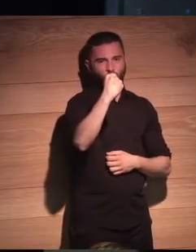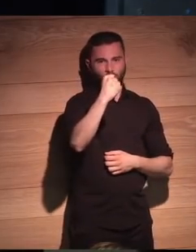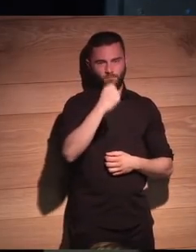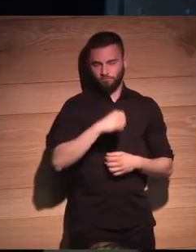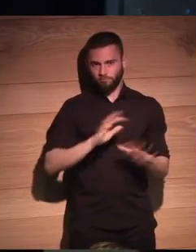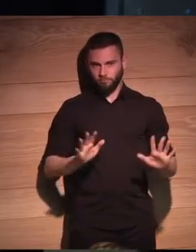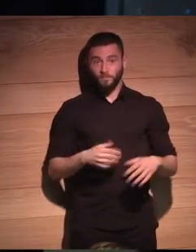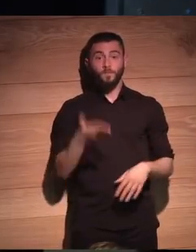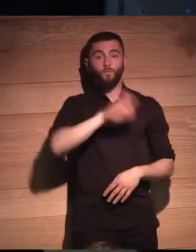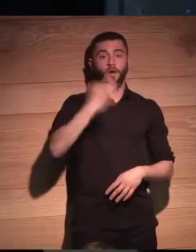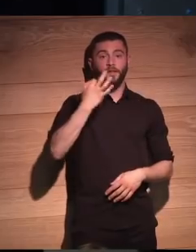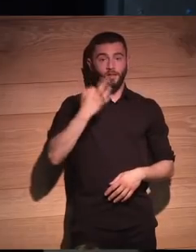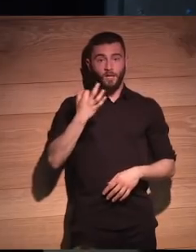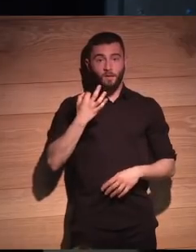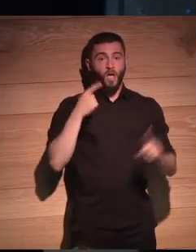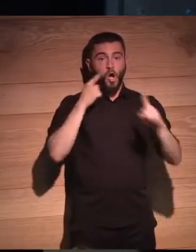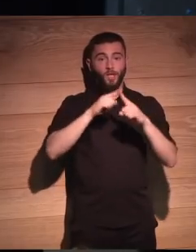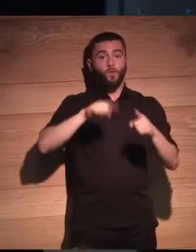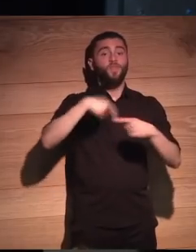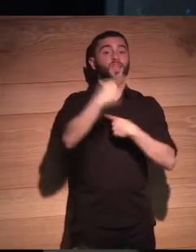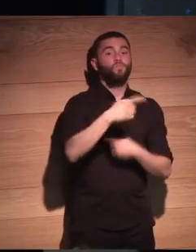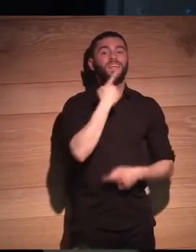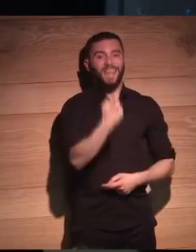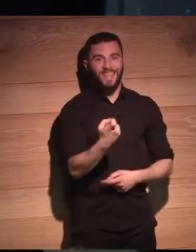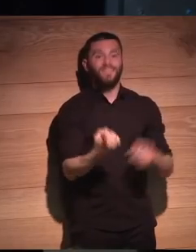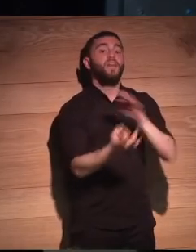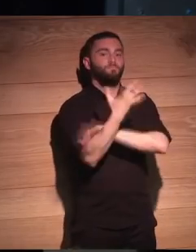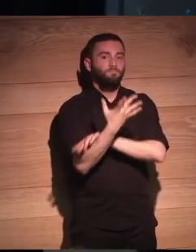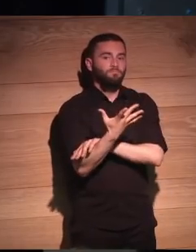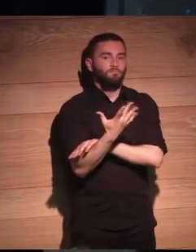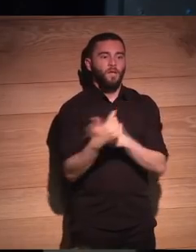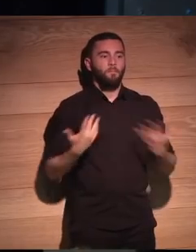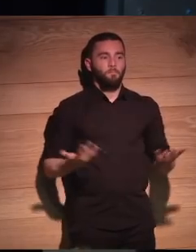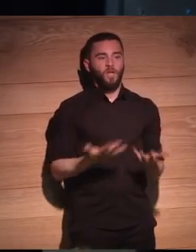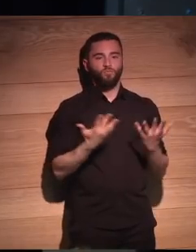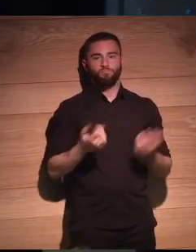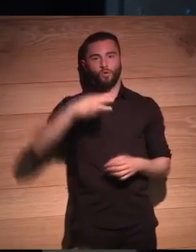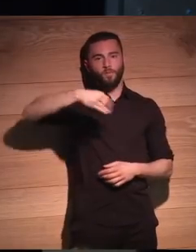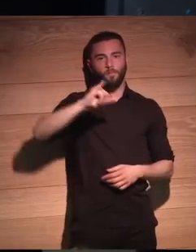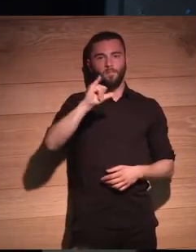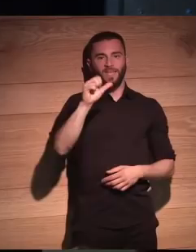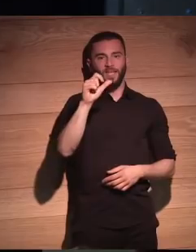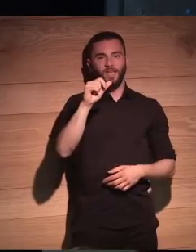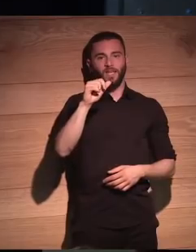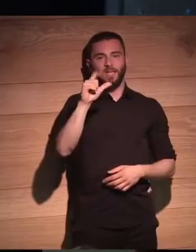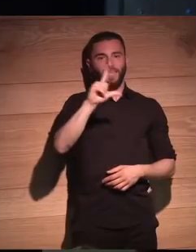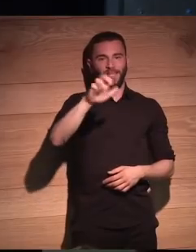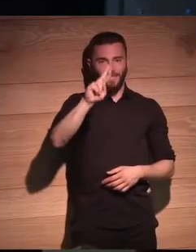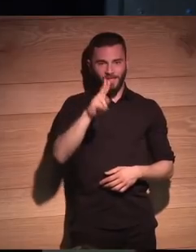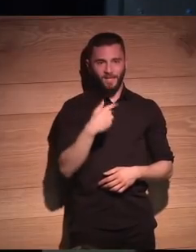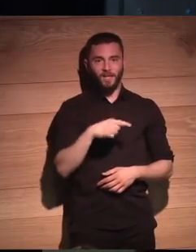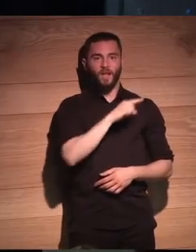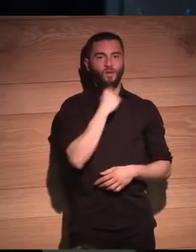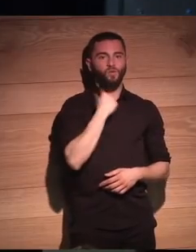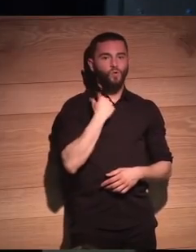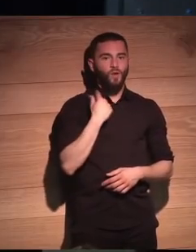morir, ¿no? precisamente para convertirse en leyenda. Pero eso es un poco, el hallazgo de Miller es lo mismo, por ejemplo, que dice el cura y el barbero en